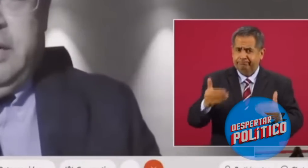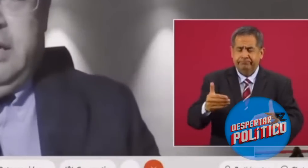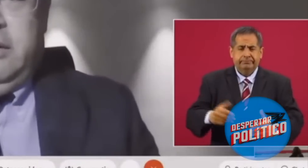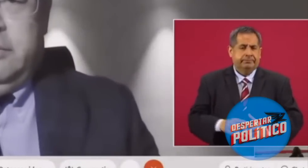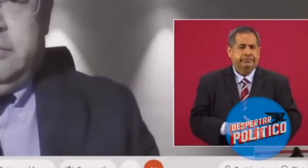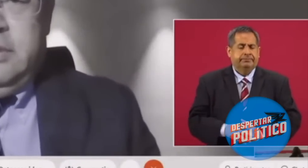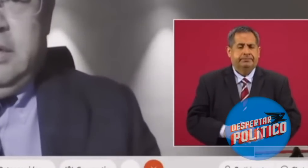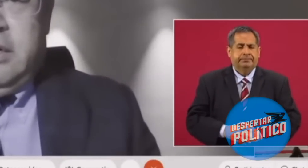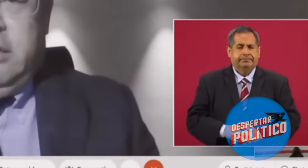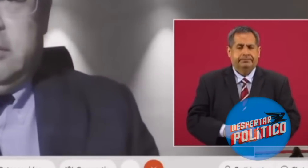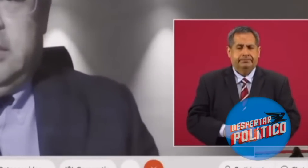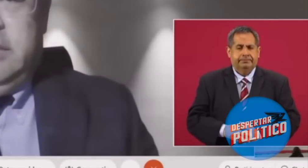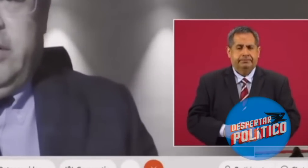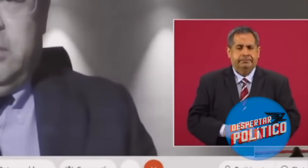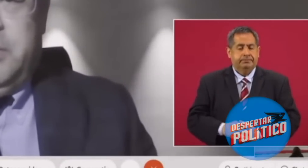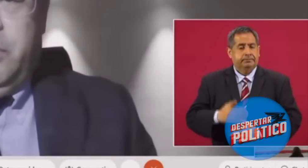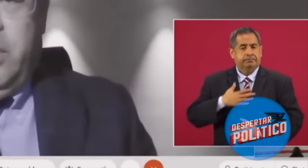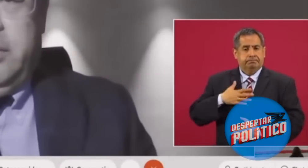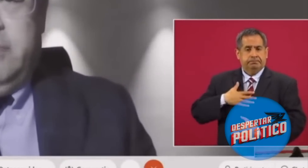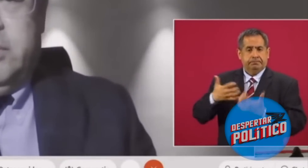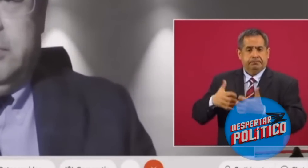Cancino Bio. En Cancino Bio,